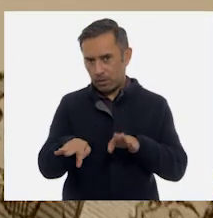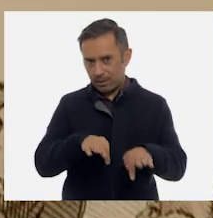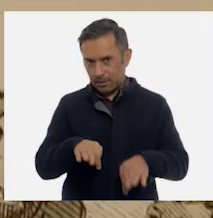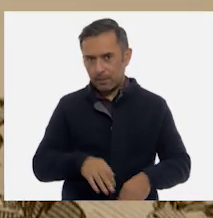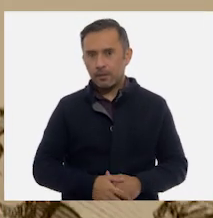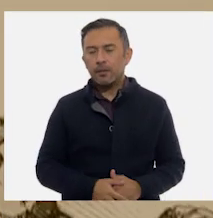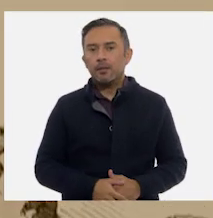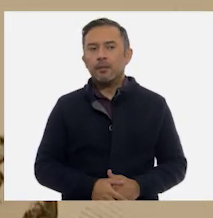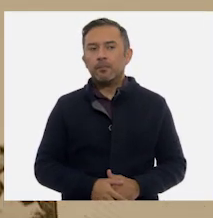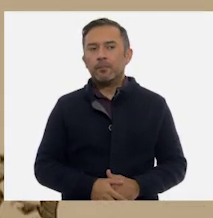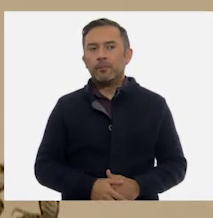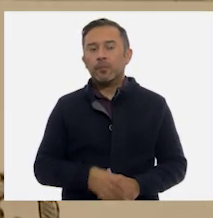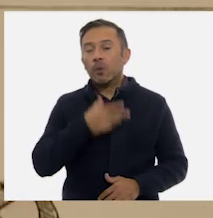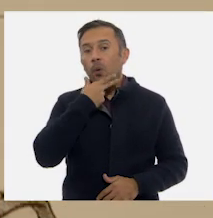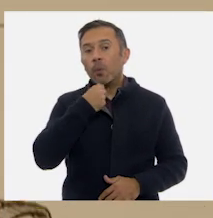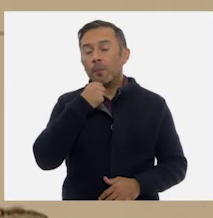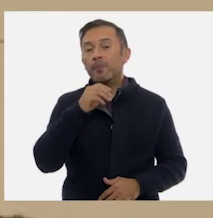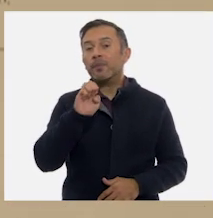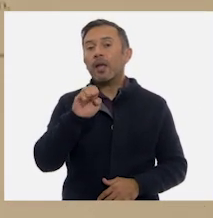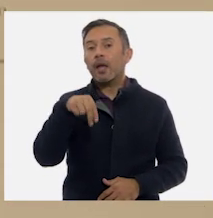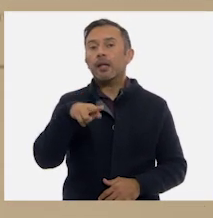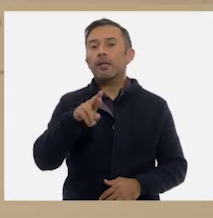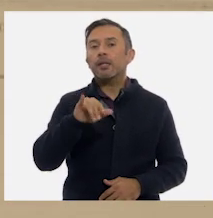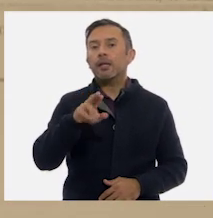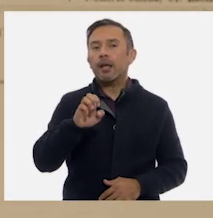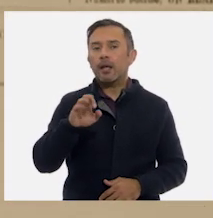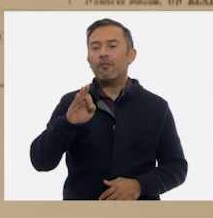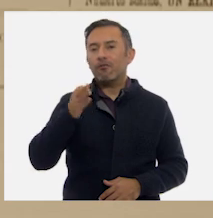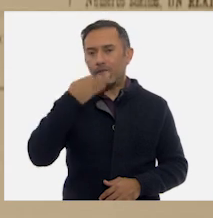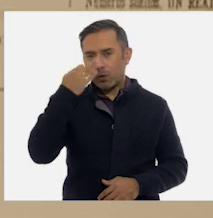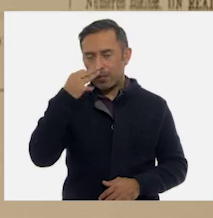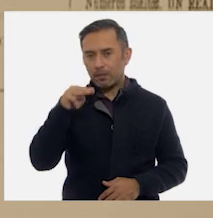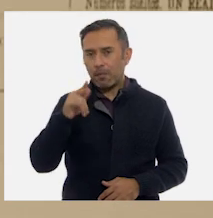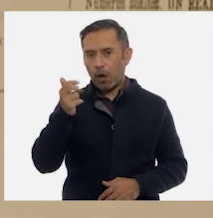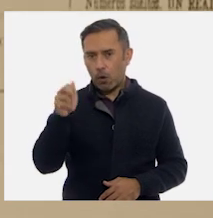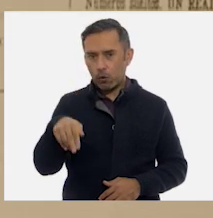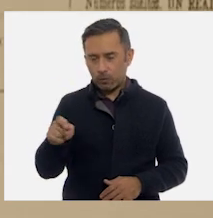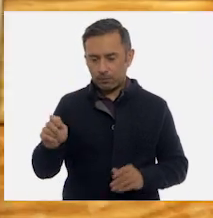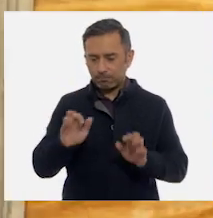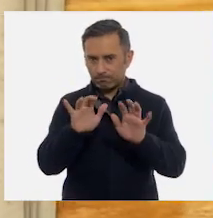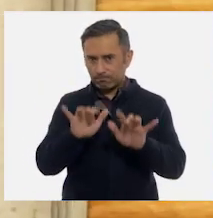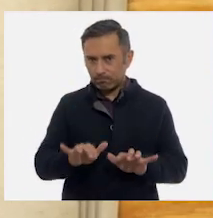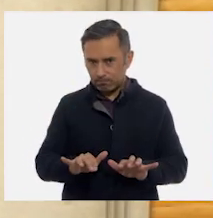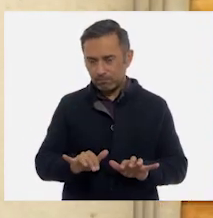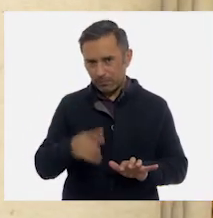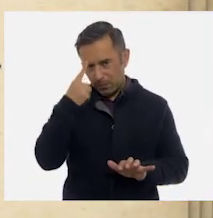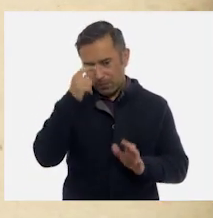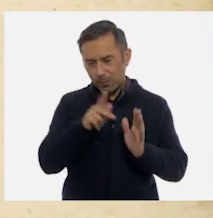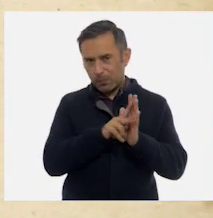Enrique Flores Magón firmó un memorable escrito publicado en El Hijo del Aguizote.